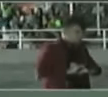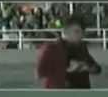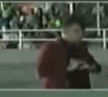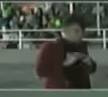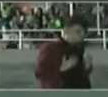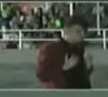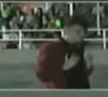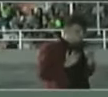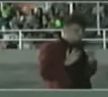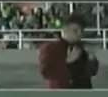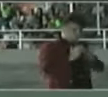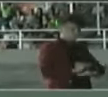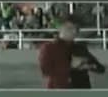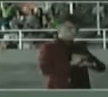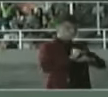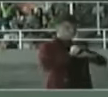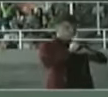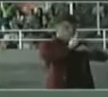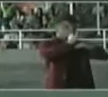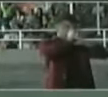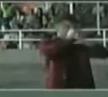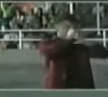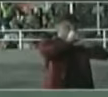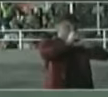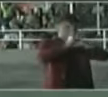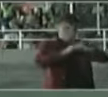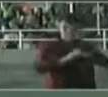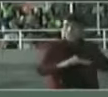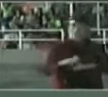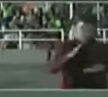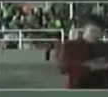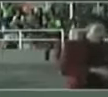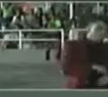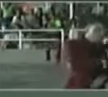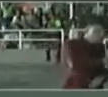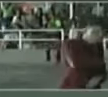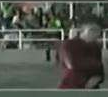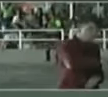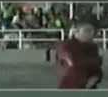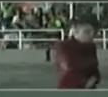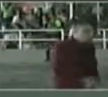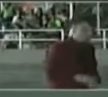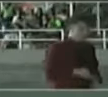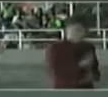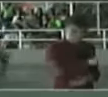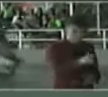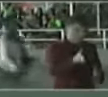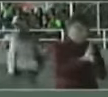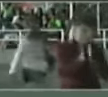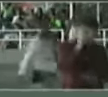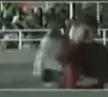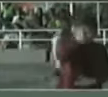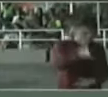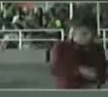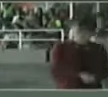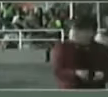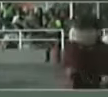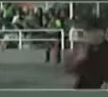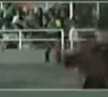una oportunidad para que se volvieran a Jehová, les envió profetas, profetas que no fueron